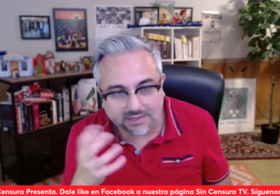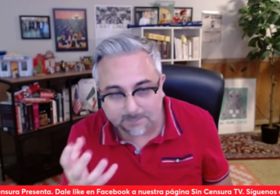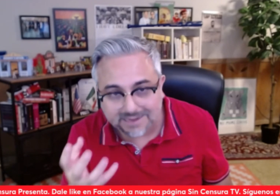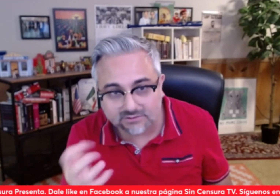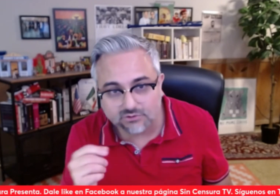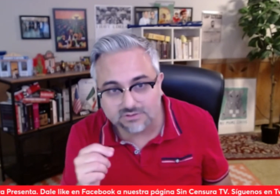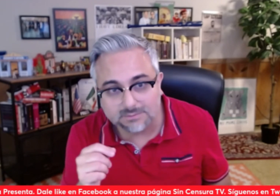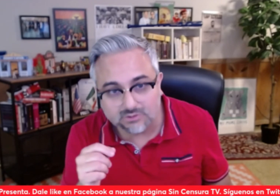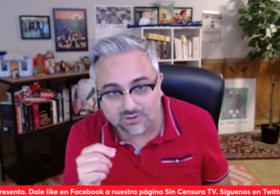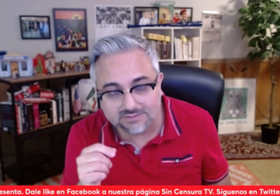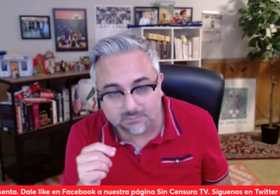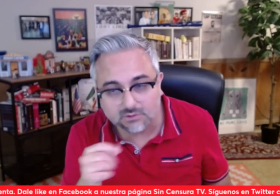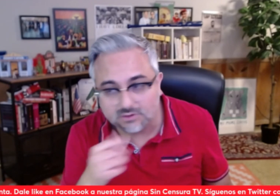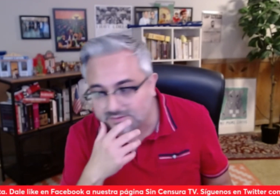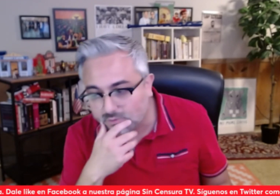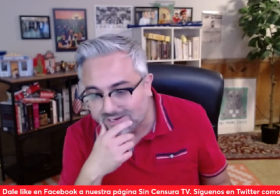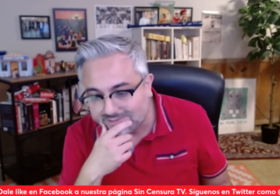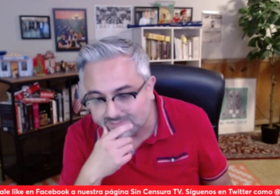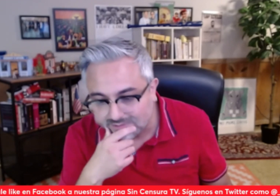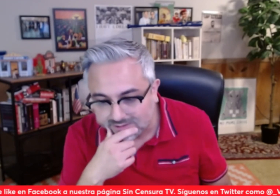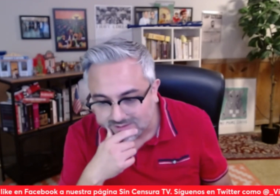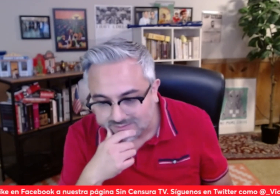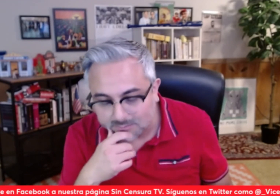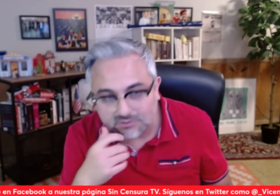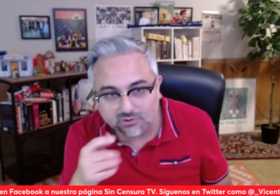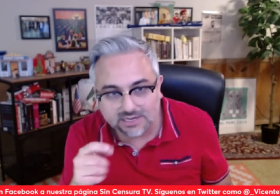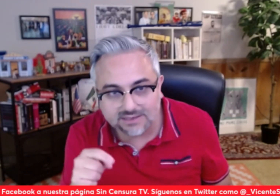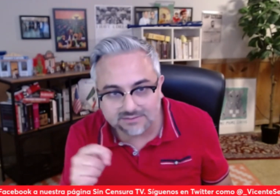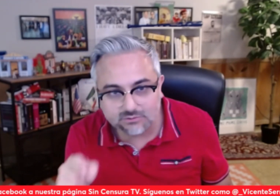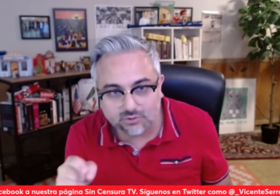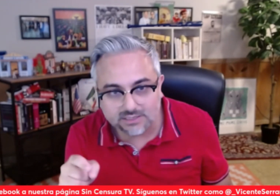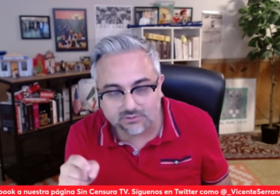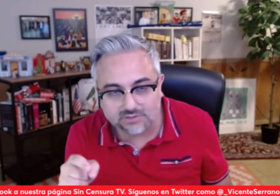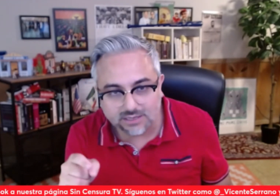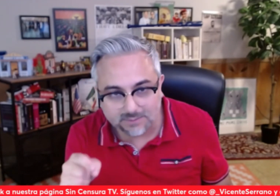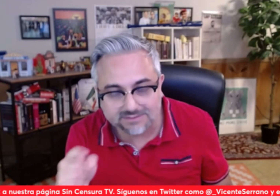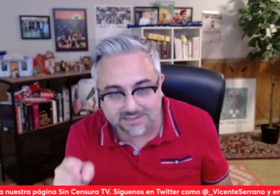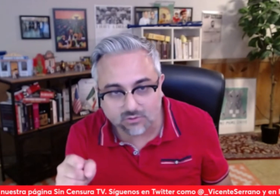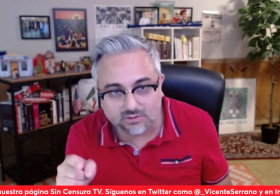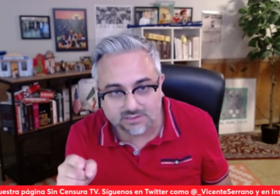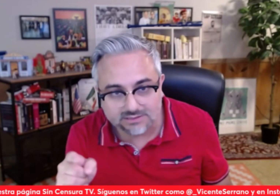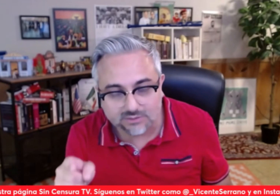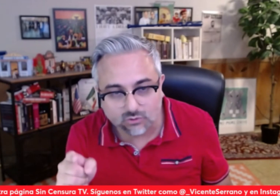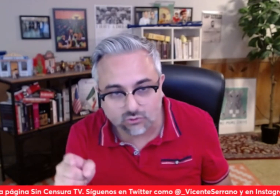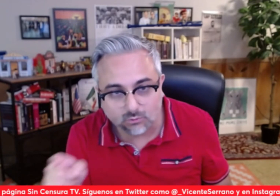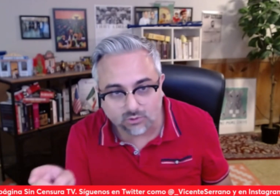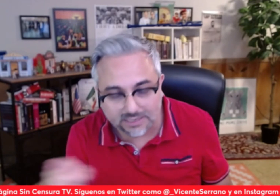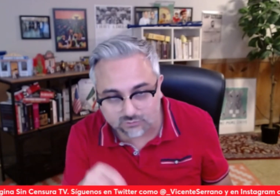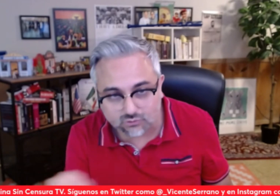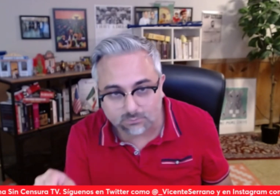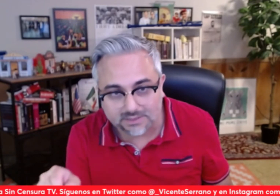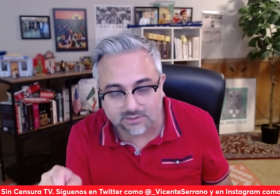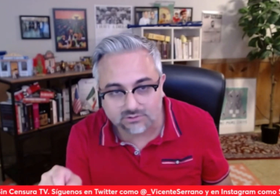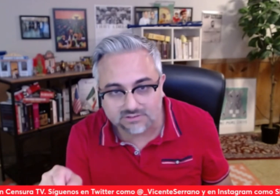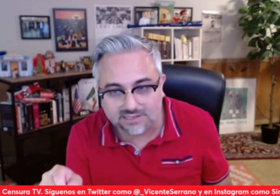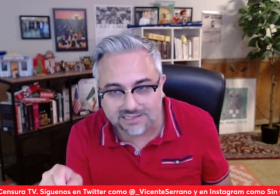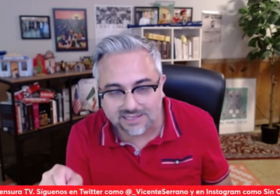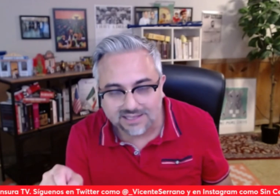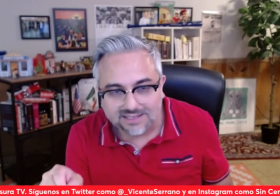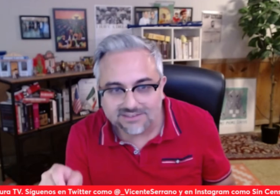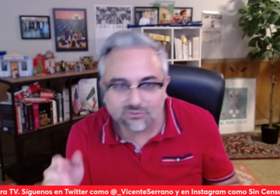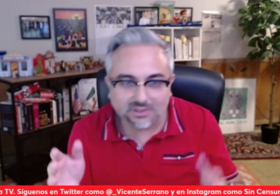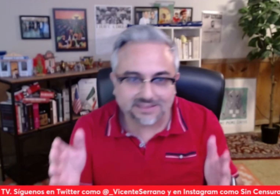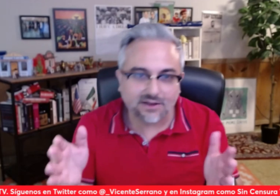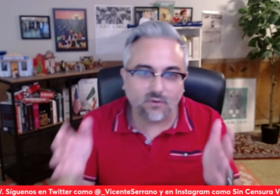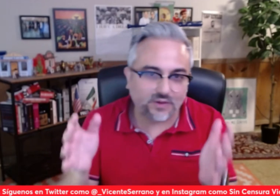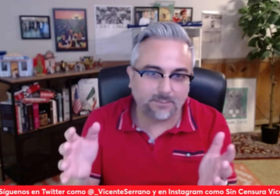pues una reparación de millones y millones de dólares, se menciona que este sujeto habría estado intentando sobornar a sus compañeros de celda.